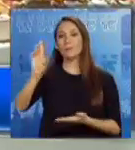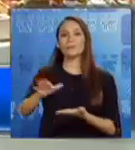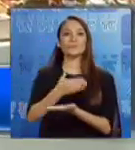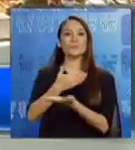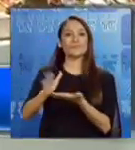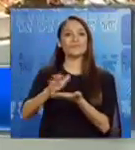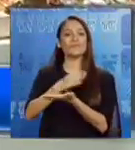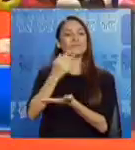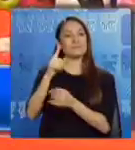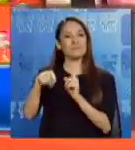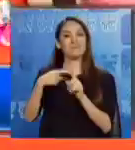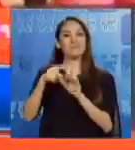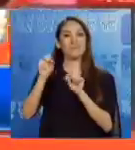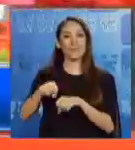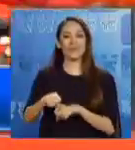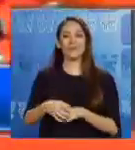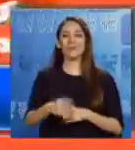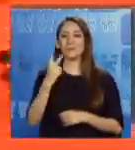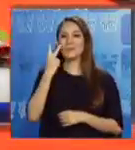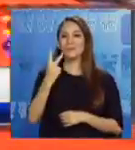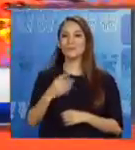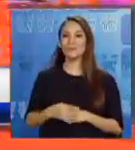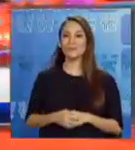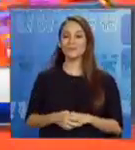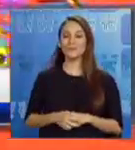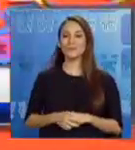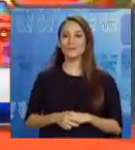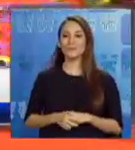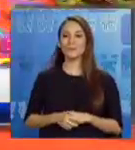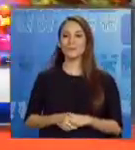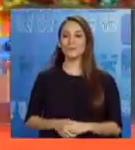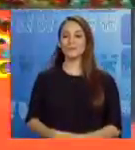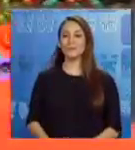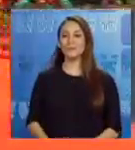y música manavita en vivo. Saskia Bremeo, TC Televisión.